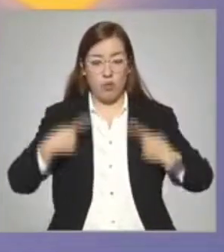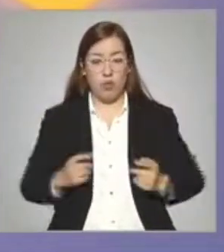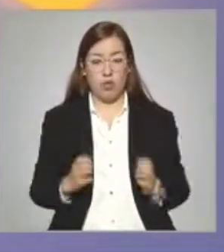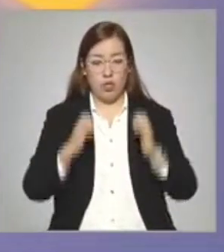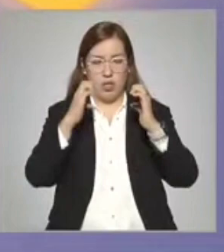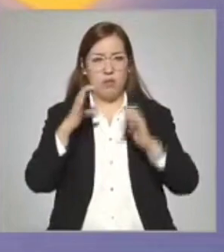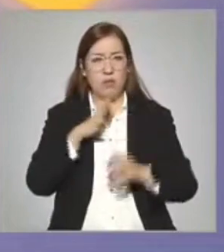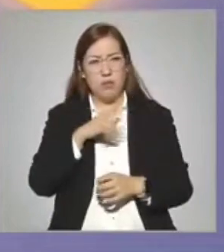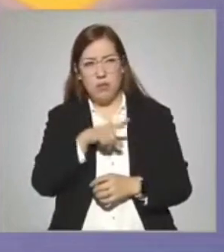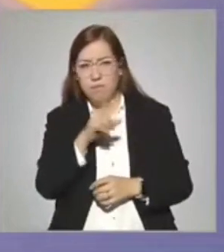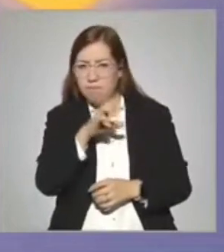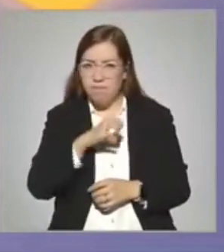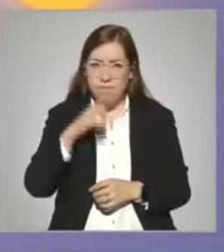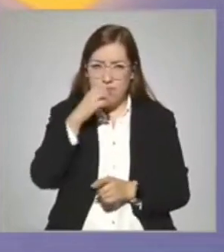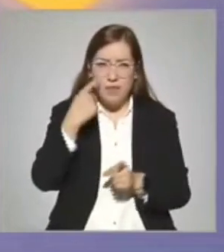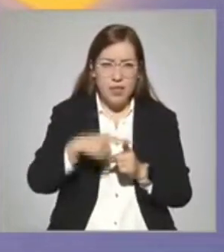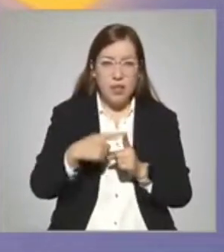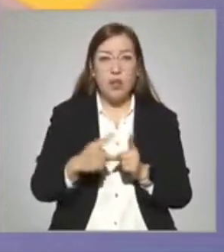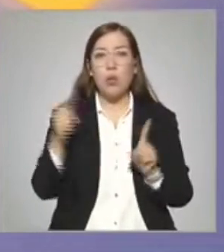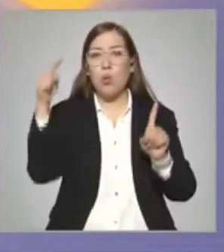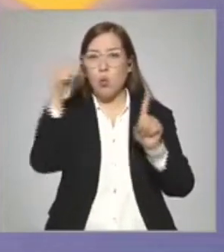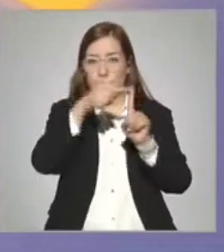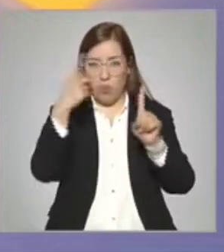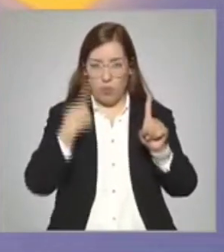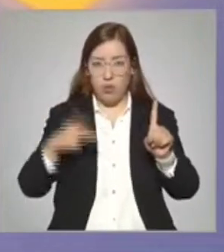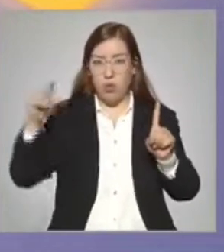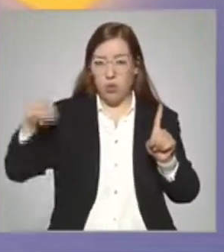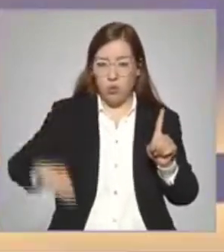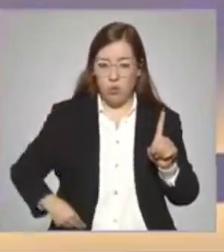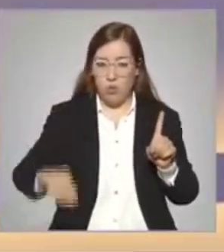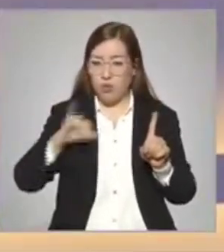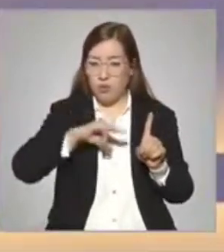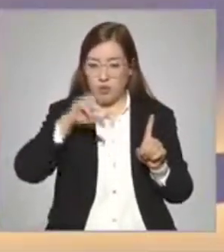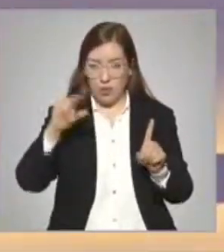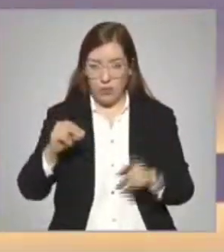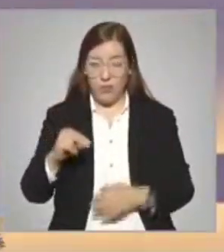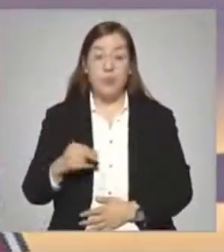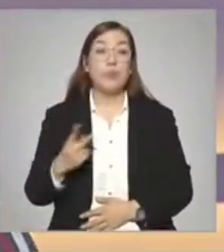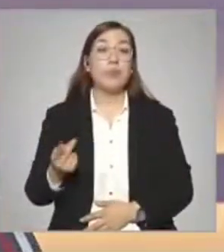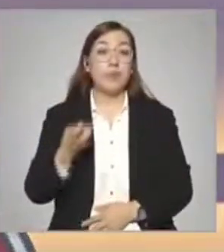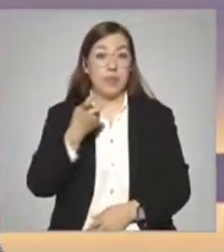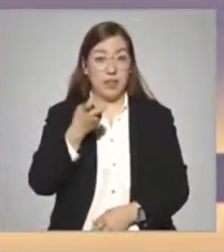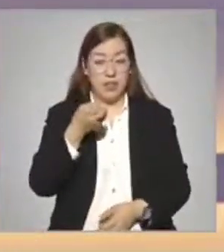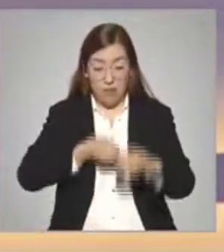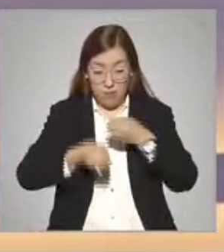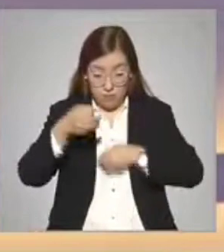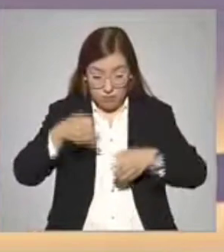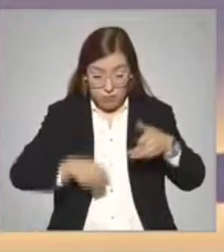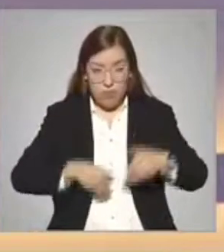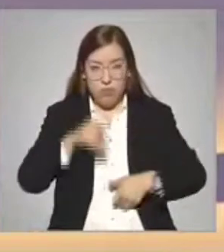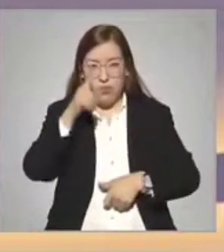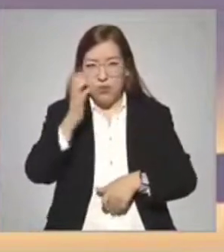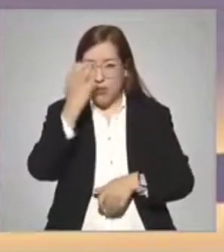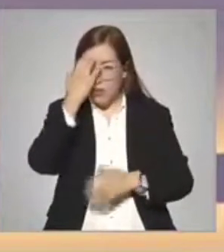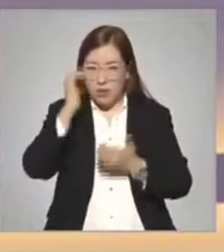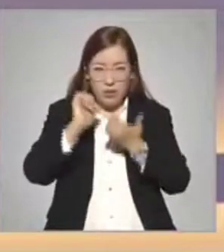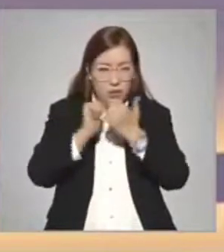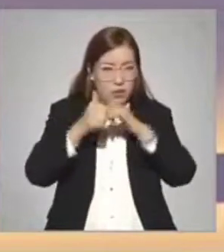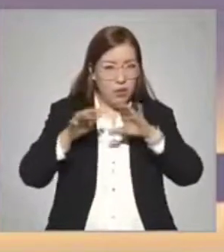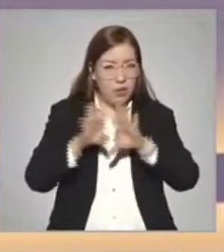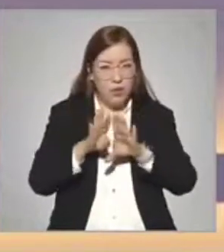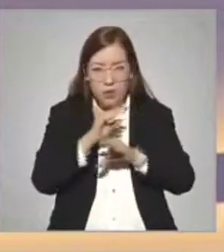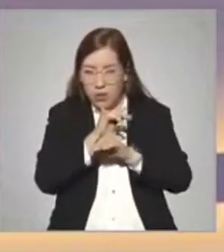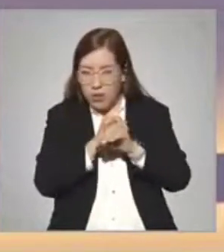son sospechosos, pero solo uno puede ser el culpable, ¿o no? Una obra que te convertirá en detective y en boyerista al